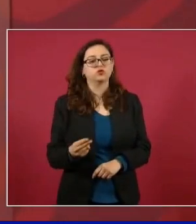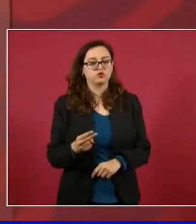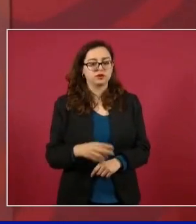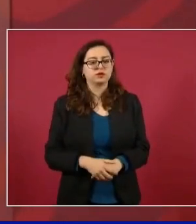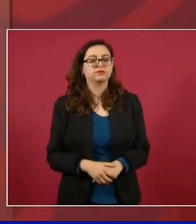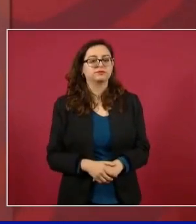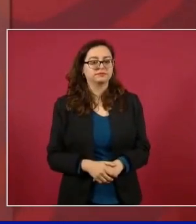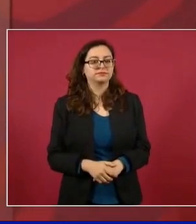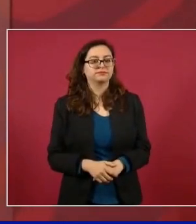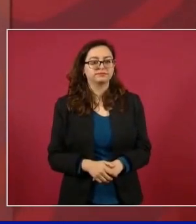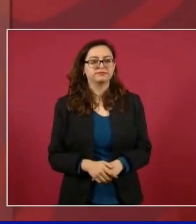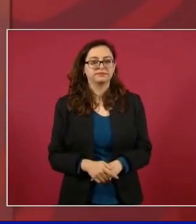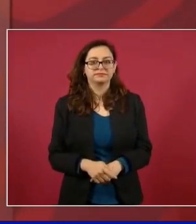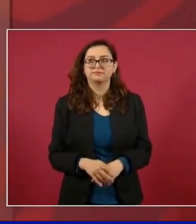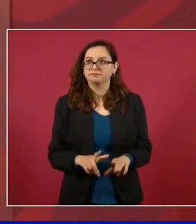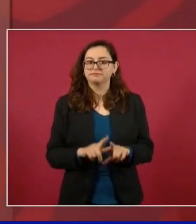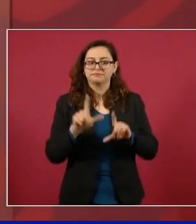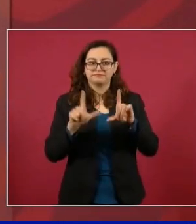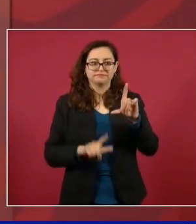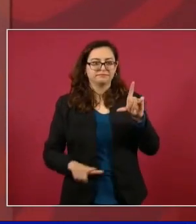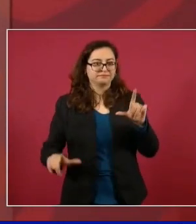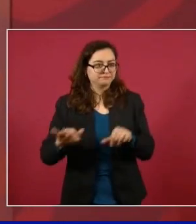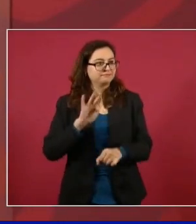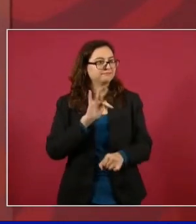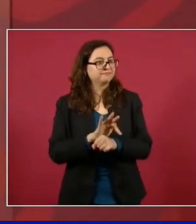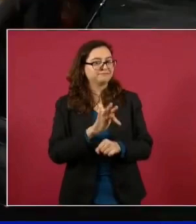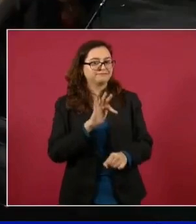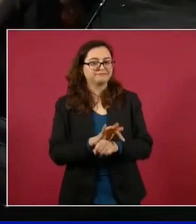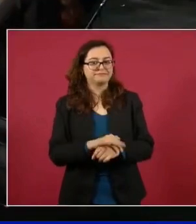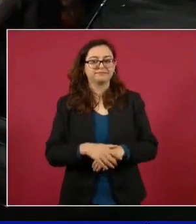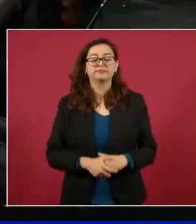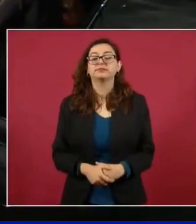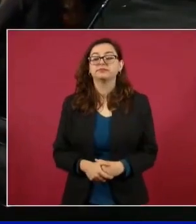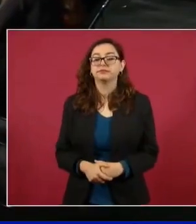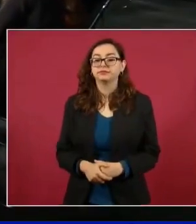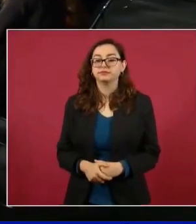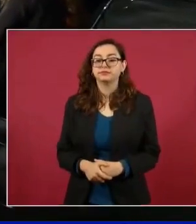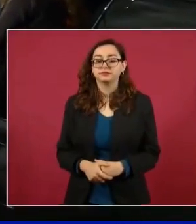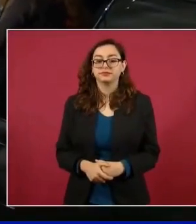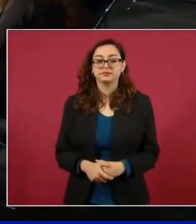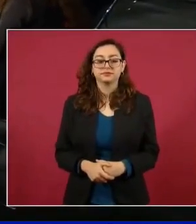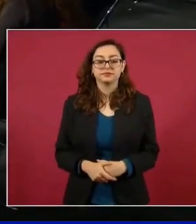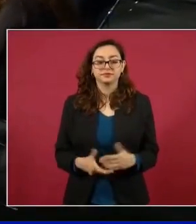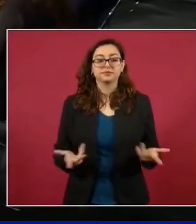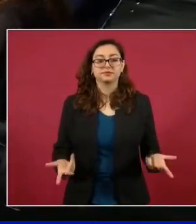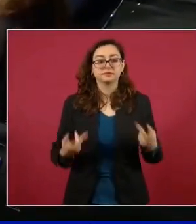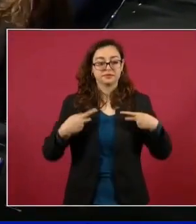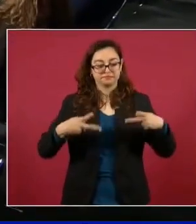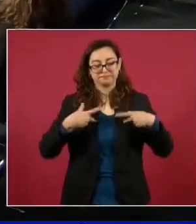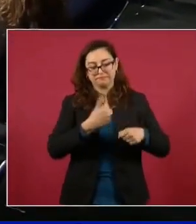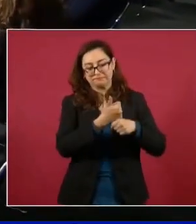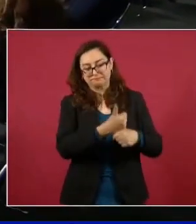tenemos protección. Y solidarizarnos con las víctimas, presidente. Sí. En otro